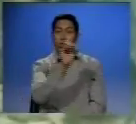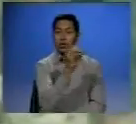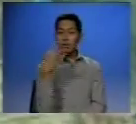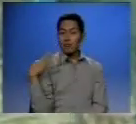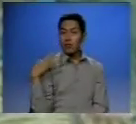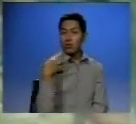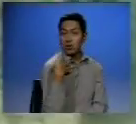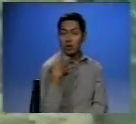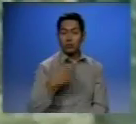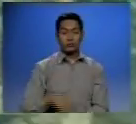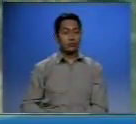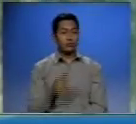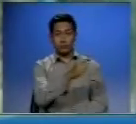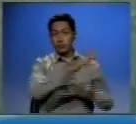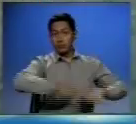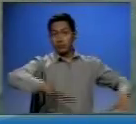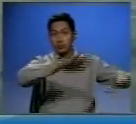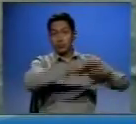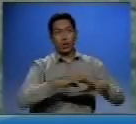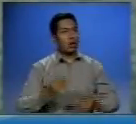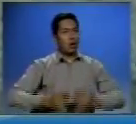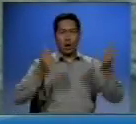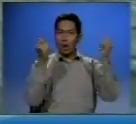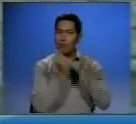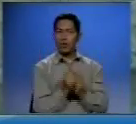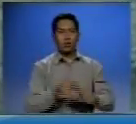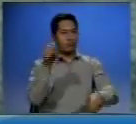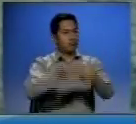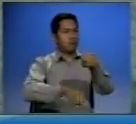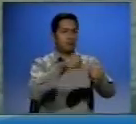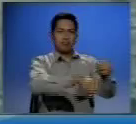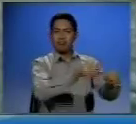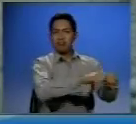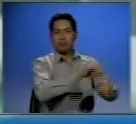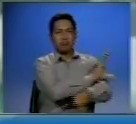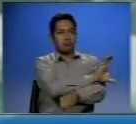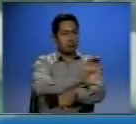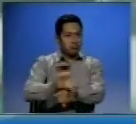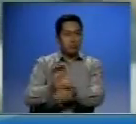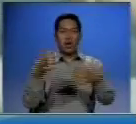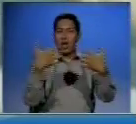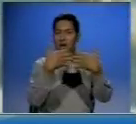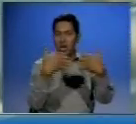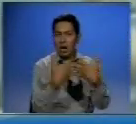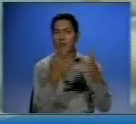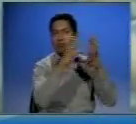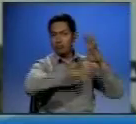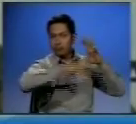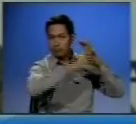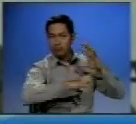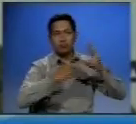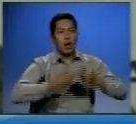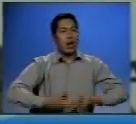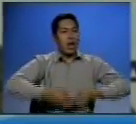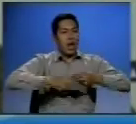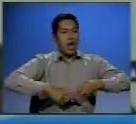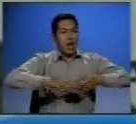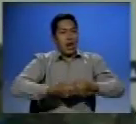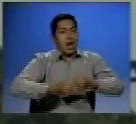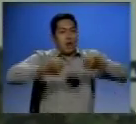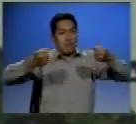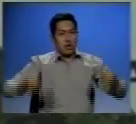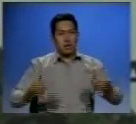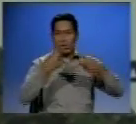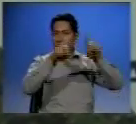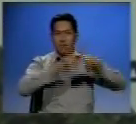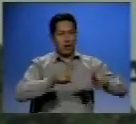En el sitio se procedió a la inmediata destrucción de los campamentos, equipos y herramientas que tenían los mineros. Se procedió a la destrucción